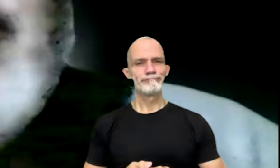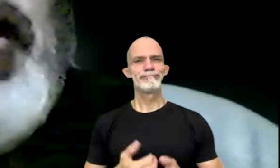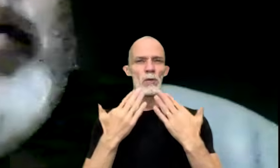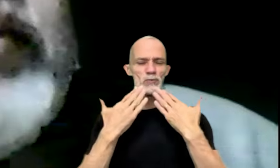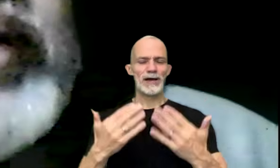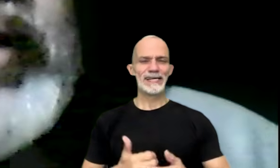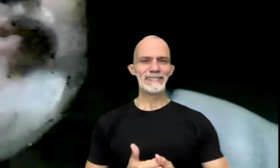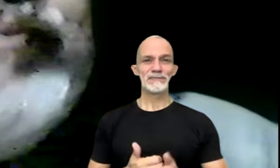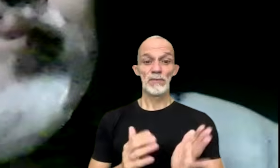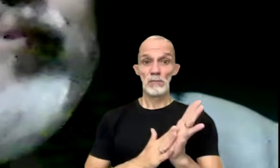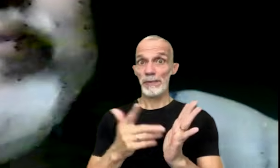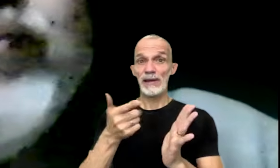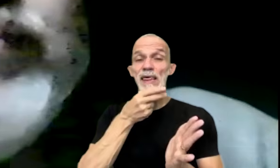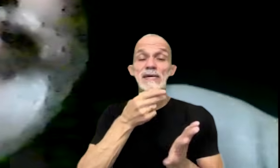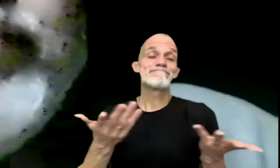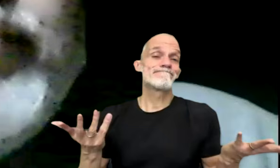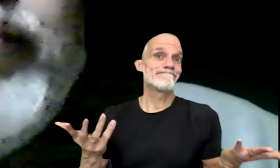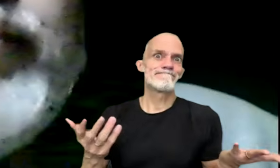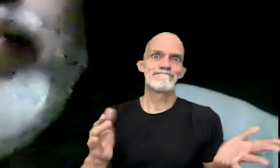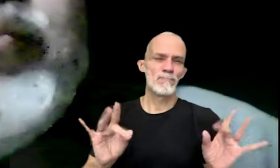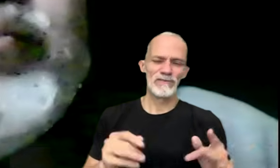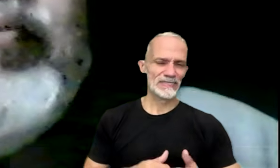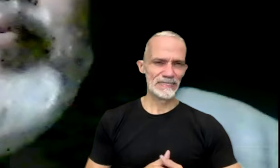Pero si no lo tengo Gracias, bien. escrito,